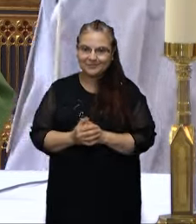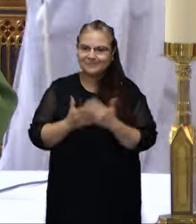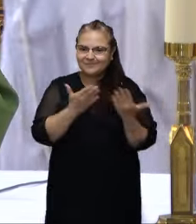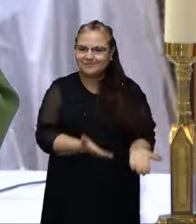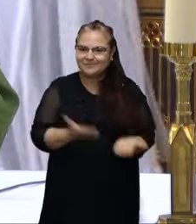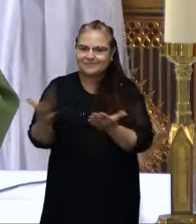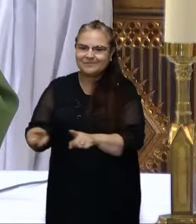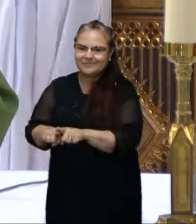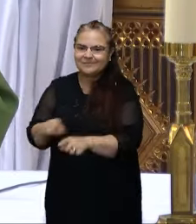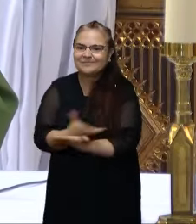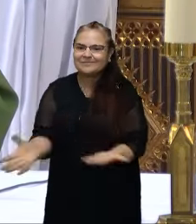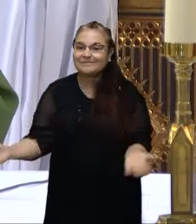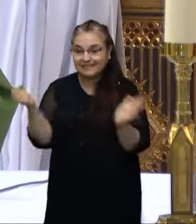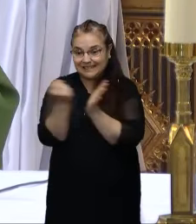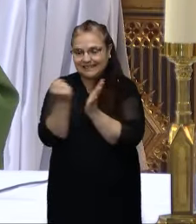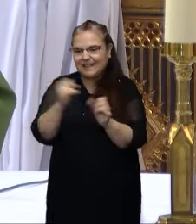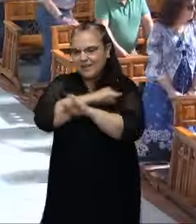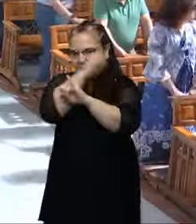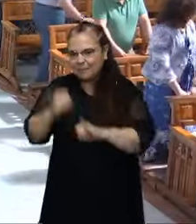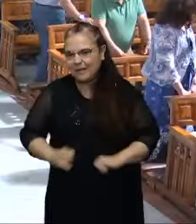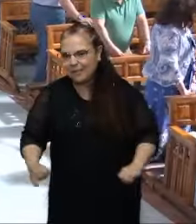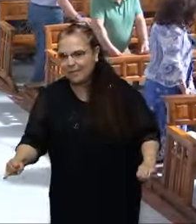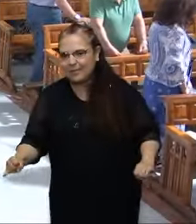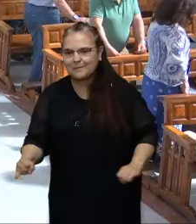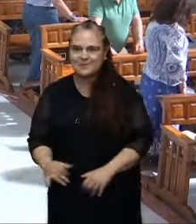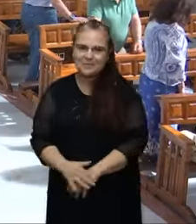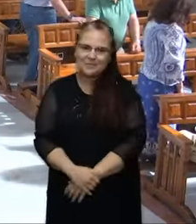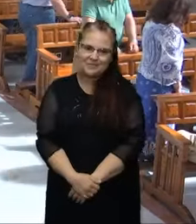Daos fraternalmente un signo de paz.